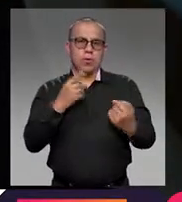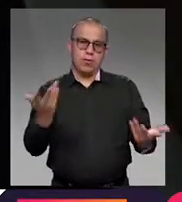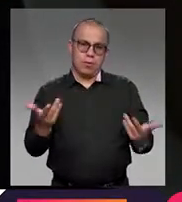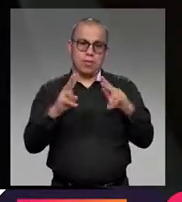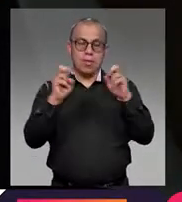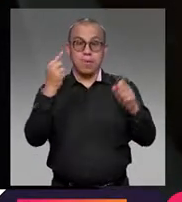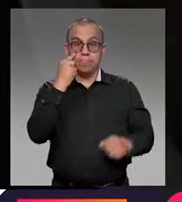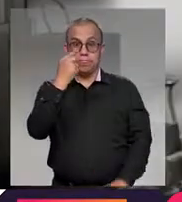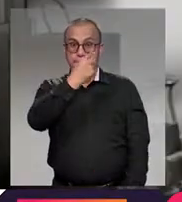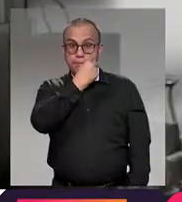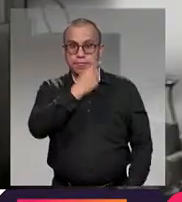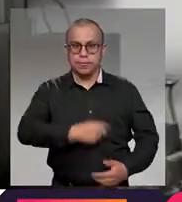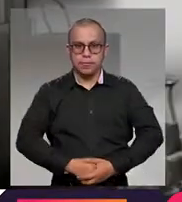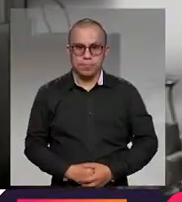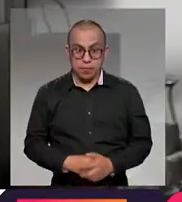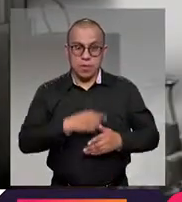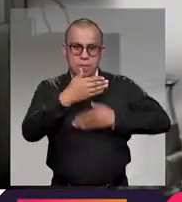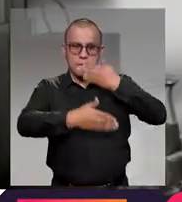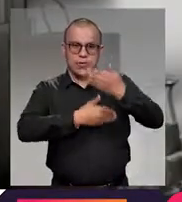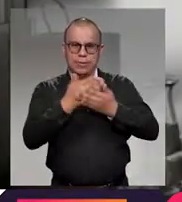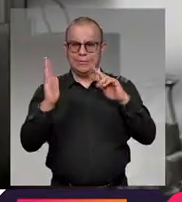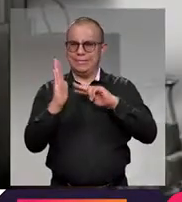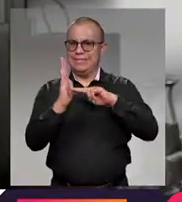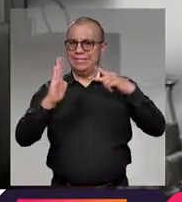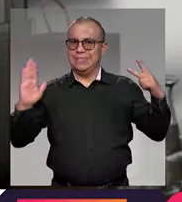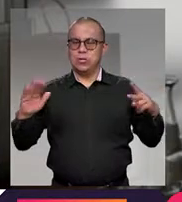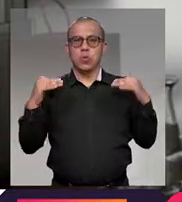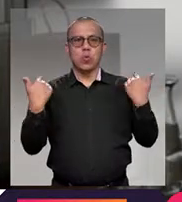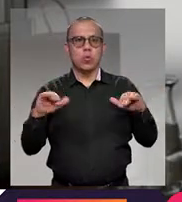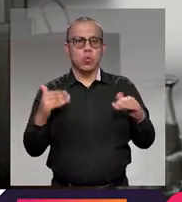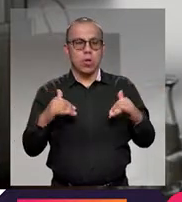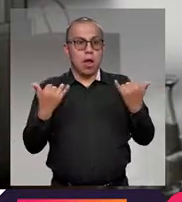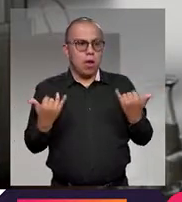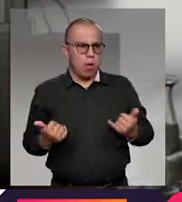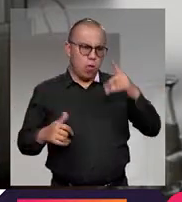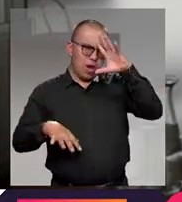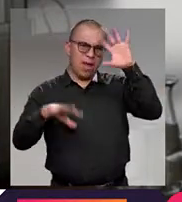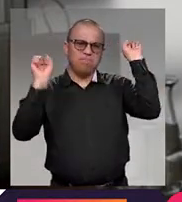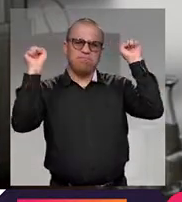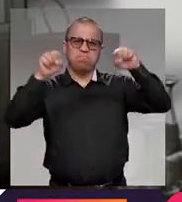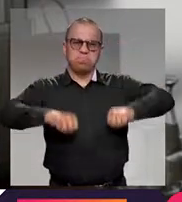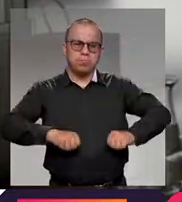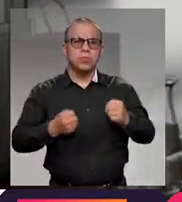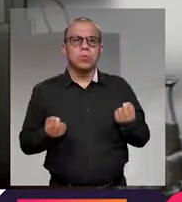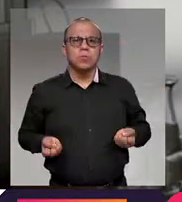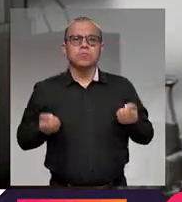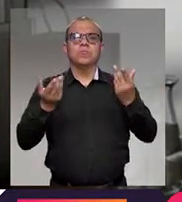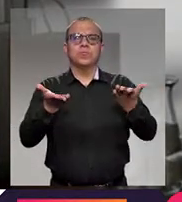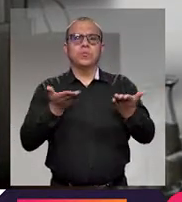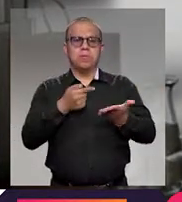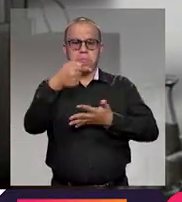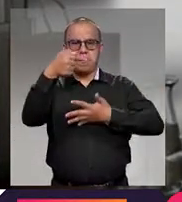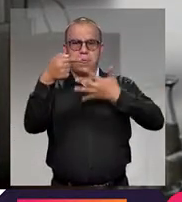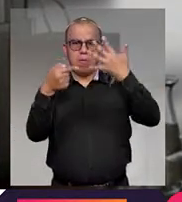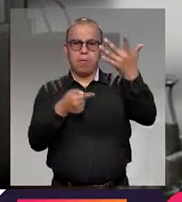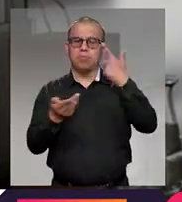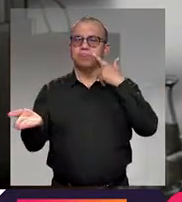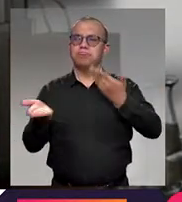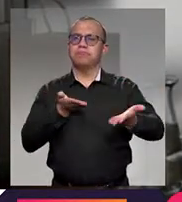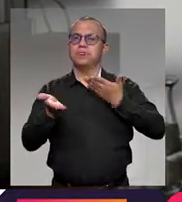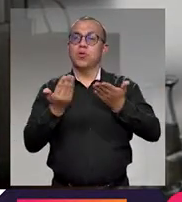oculares con estos equipos de última tecnología tendremos la capacidad de ofertar un portafolio de servicios